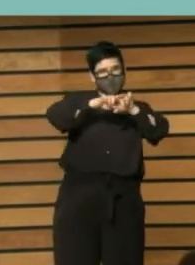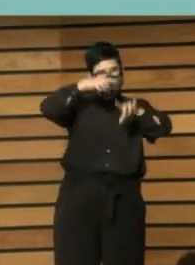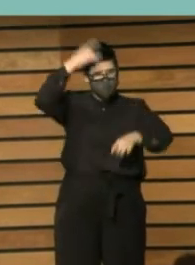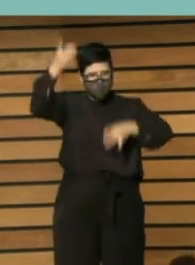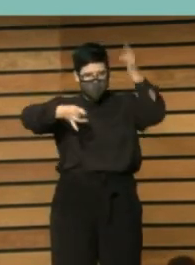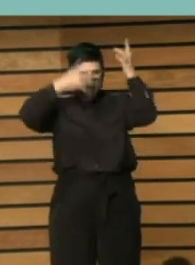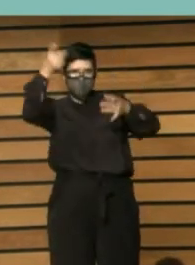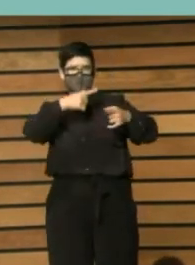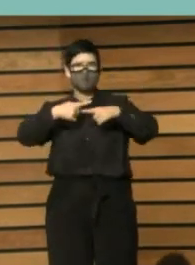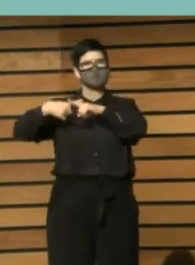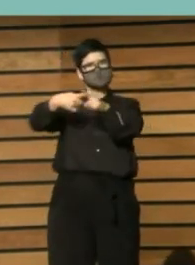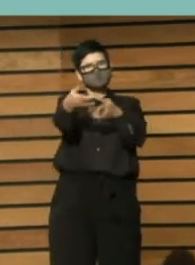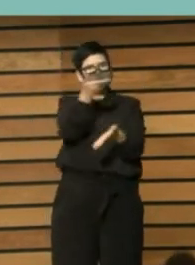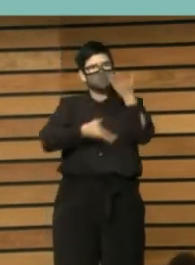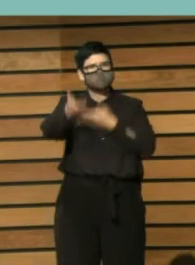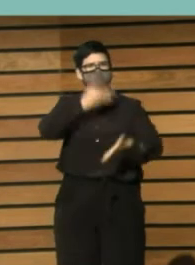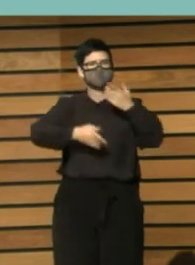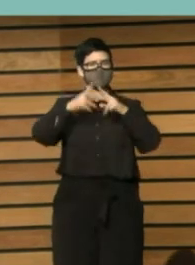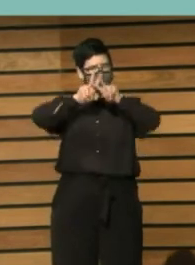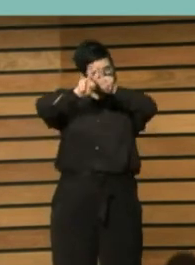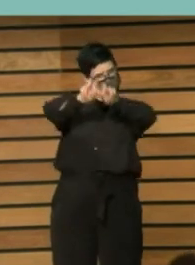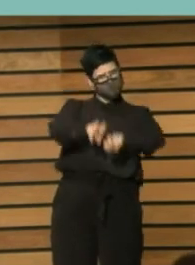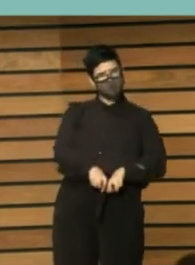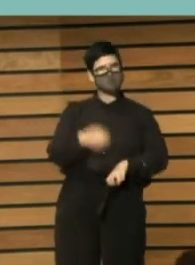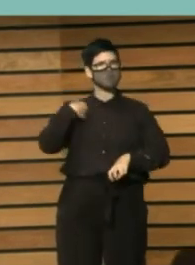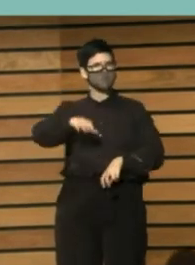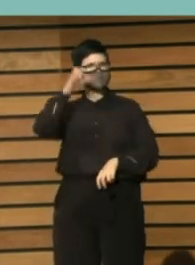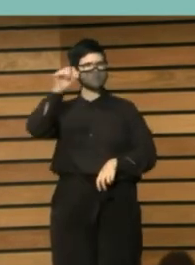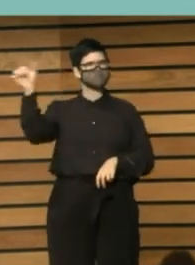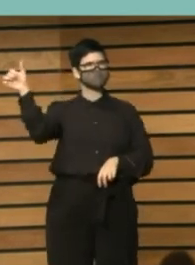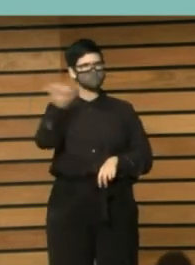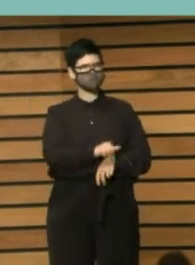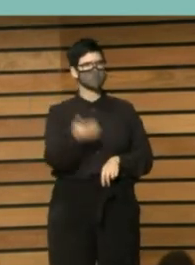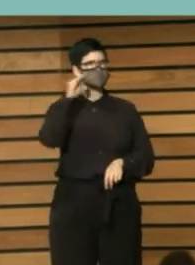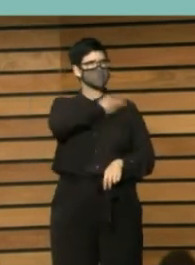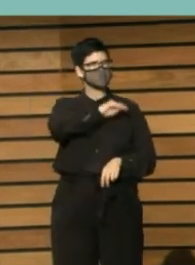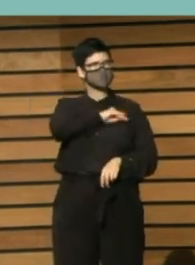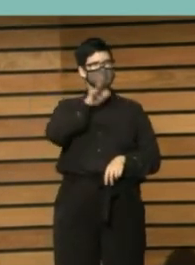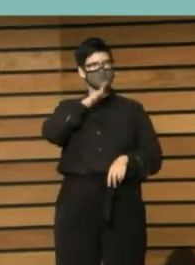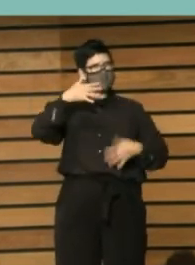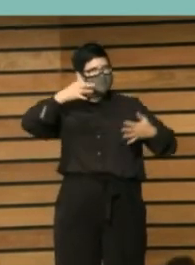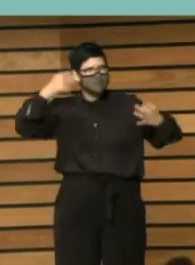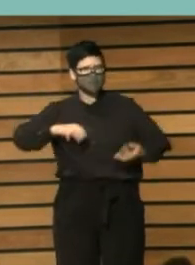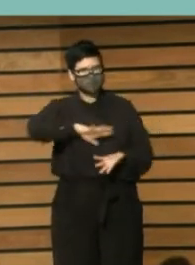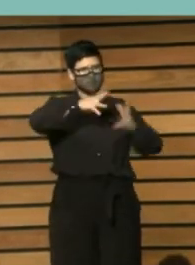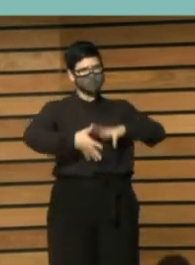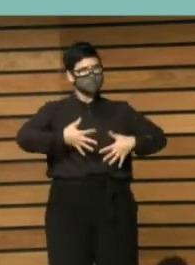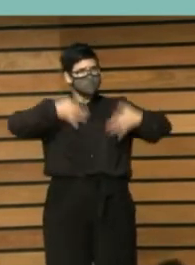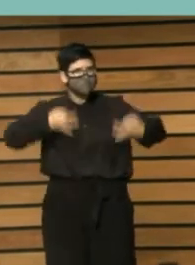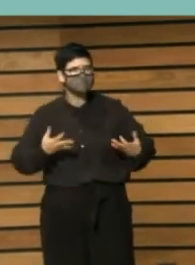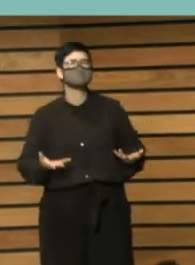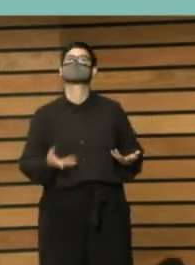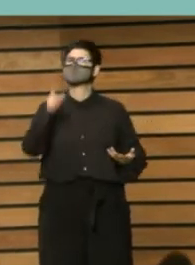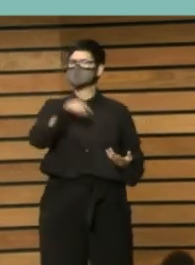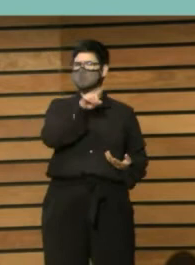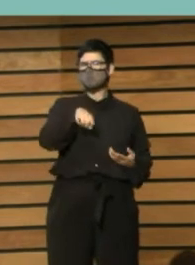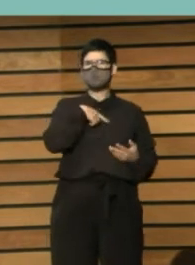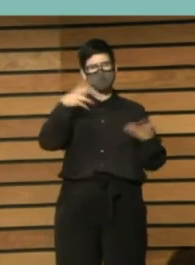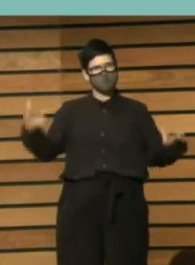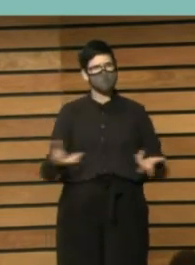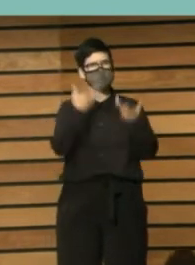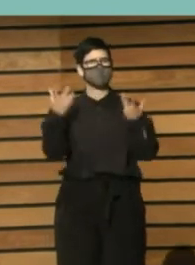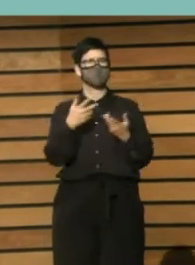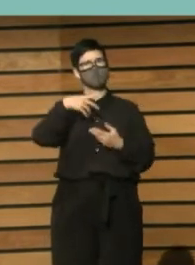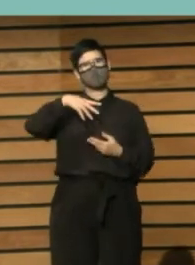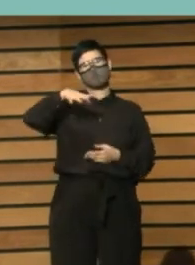de investigación. Lo hemos oído mucho, pero ¿en realidad lo estamos poniendo en marcha? De impulso a la difusión del conocimiento compartido y también